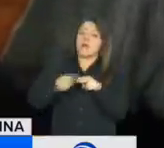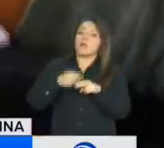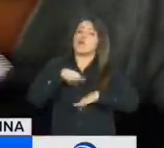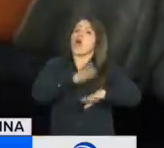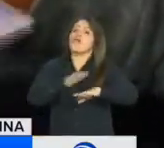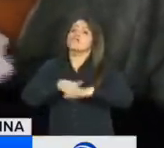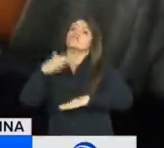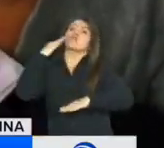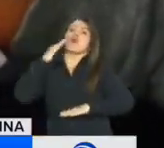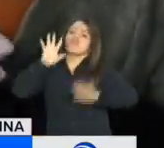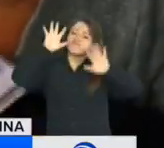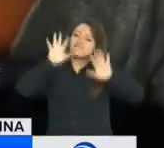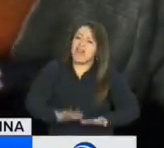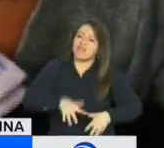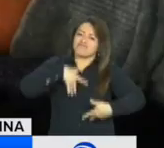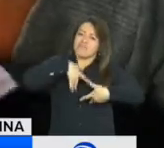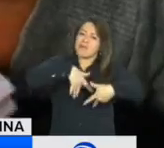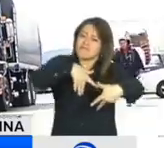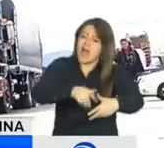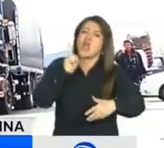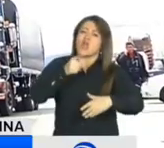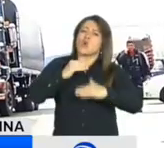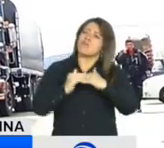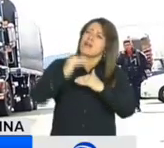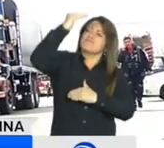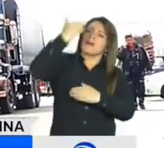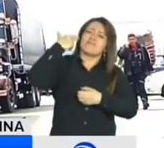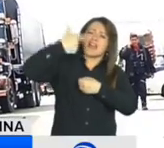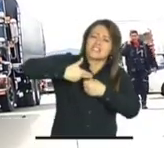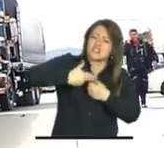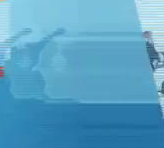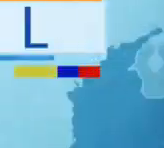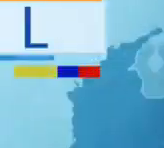manifestarse en contra de ese aumento y sumar fuerzas con los gremios de transporte de carga.